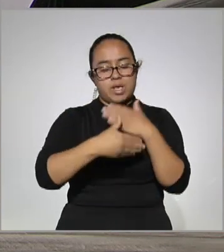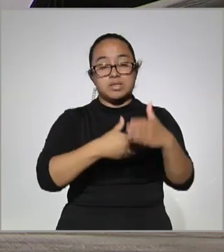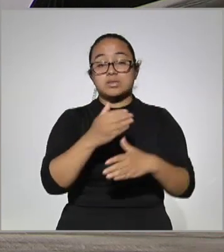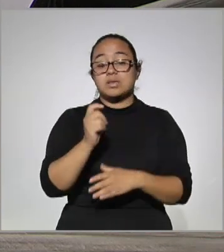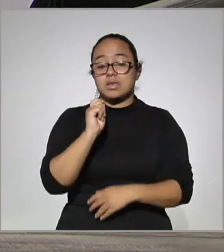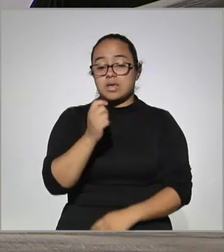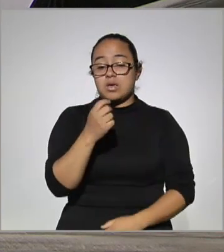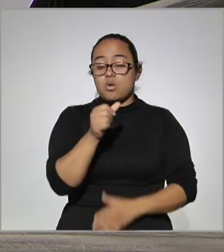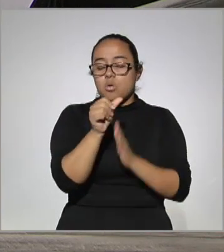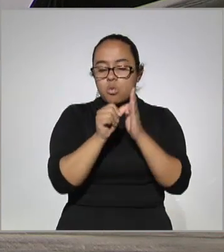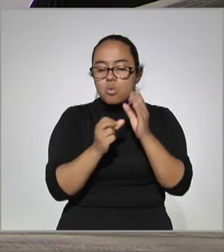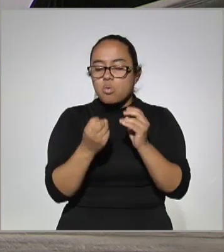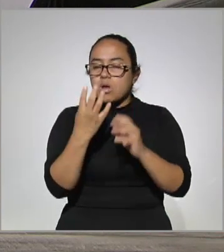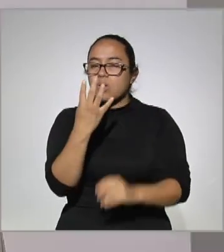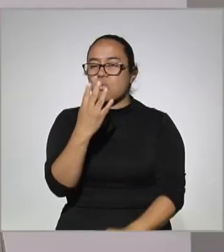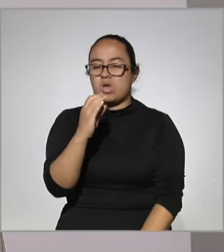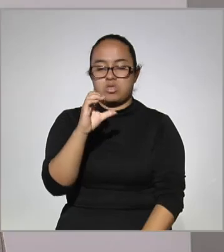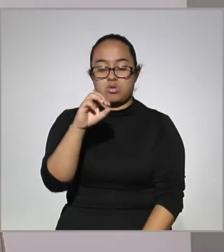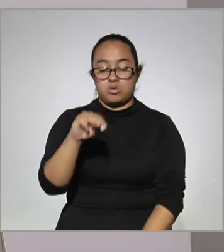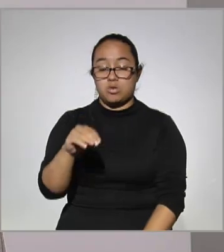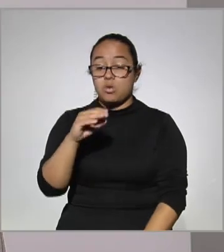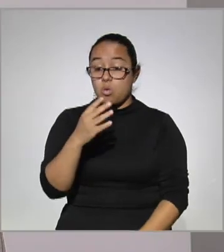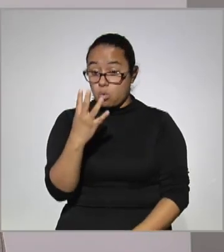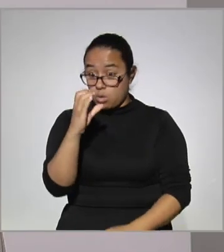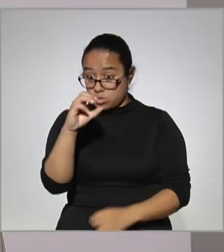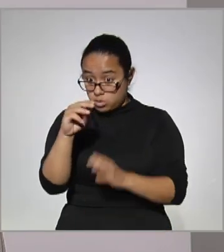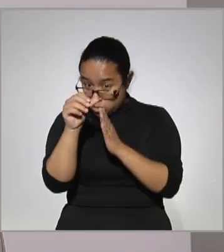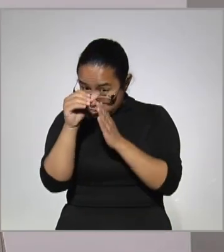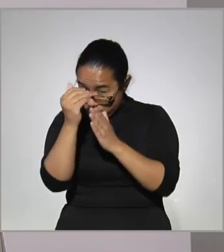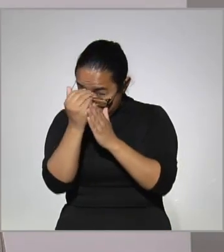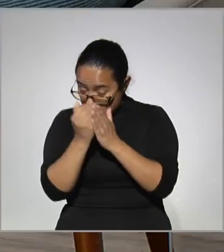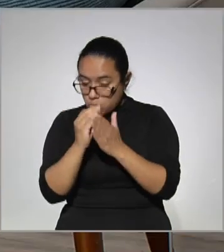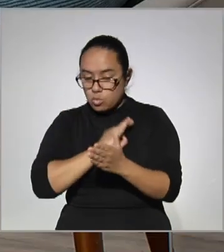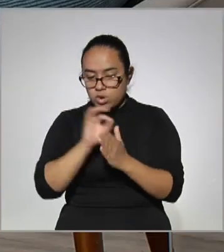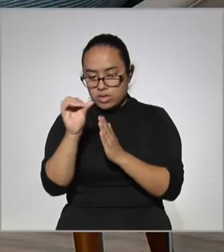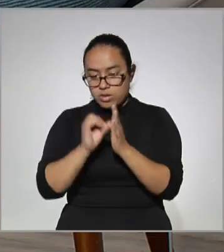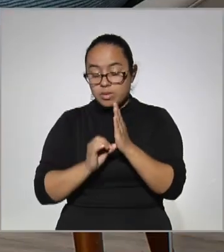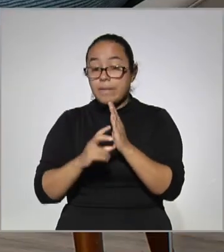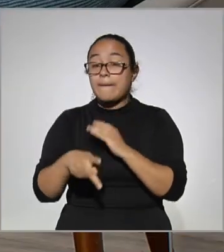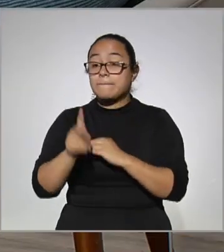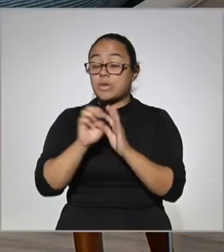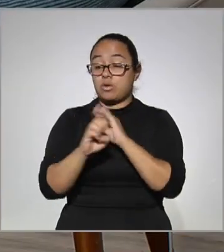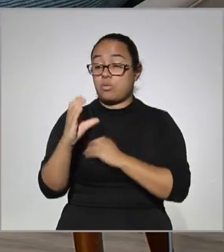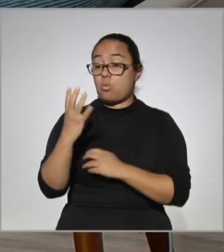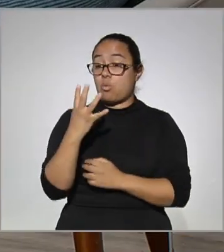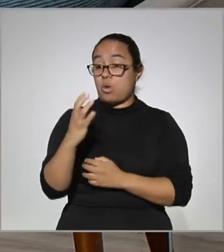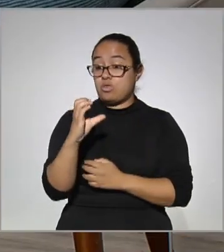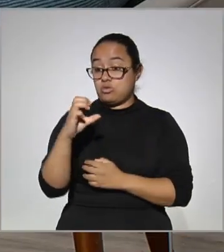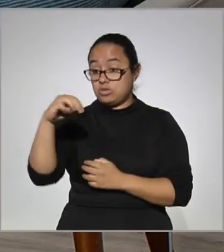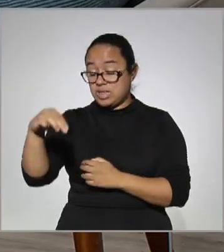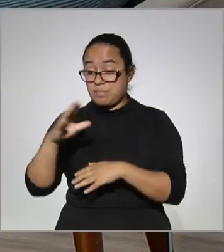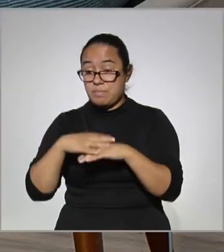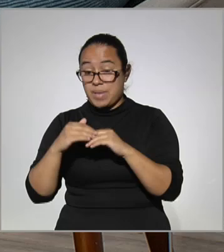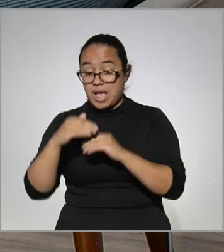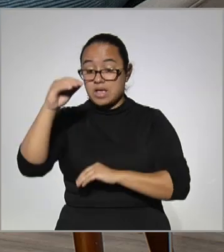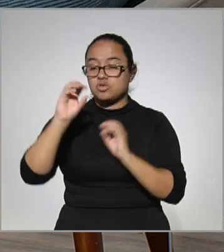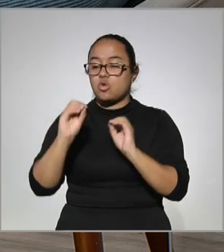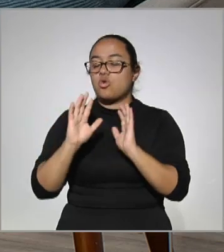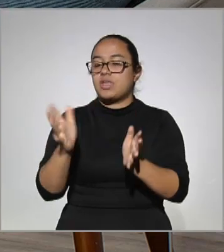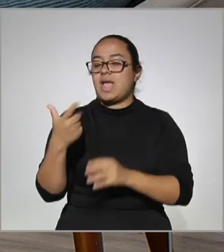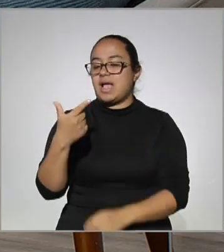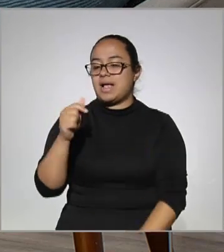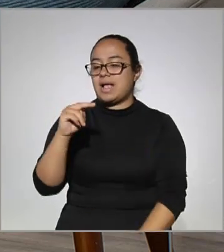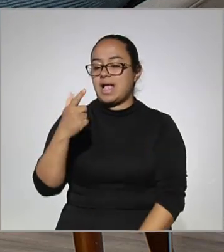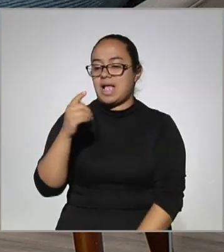4 centímetros. Una lesión menor de 4 se puede operar. Una lesión que ya es más de 4 o que tiene un ganglio o